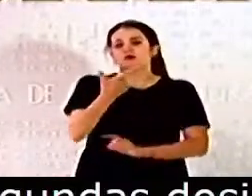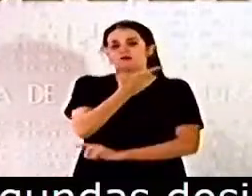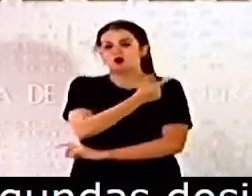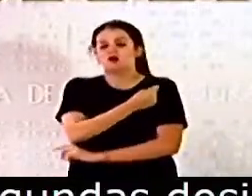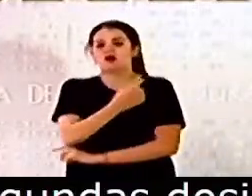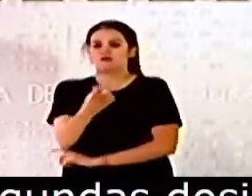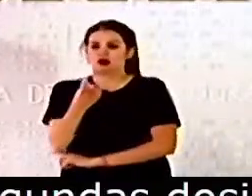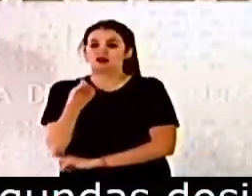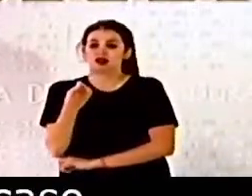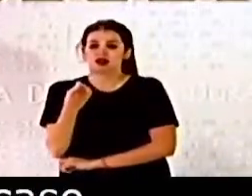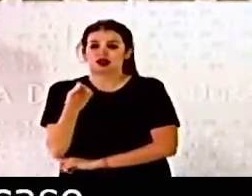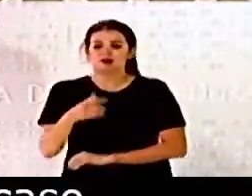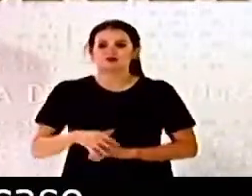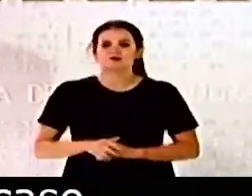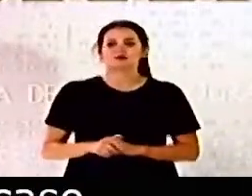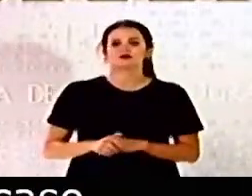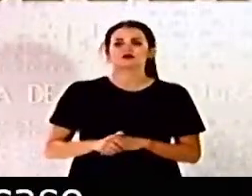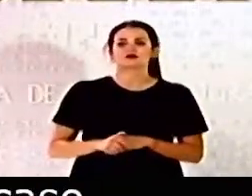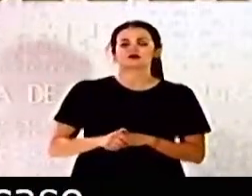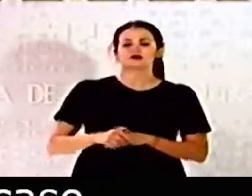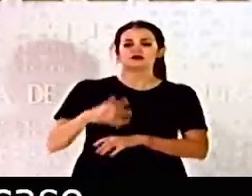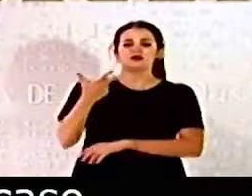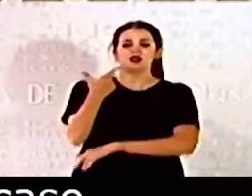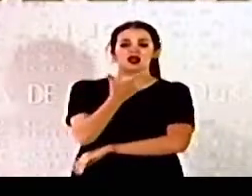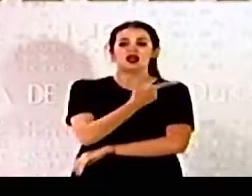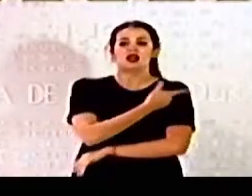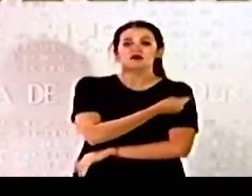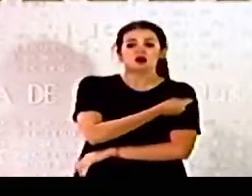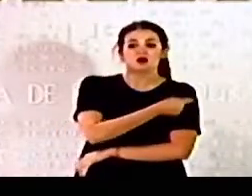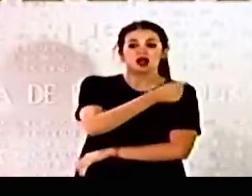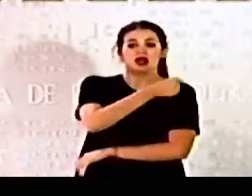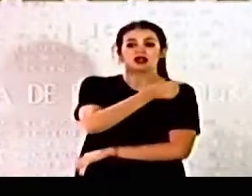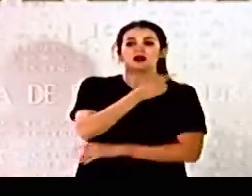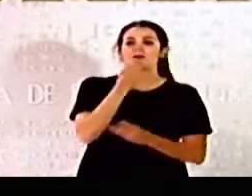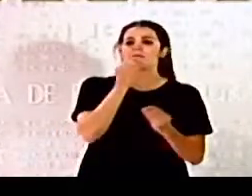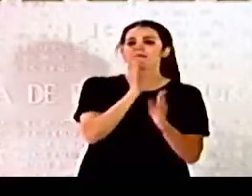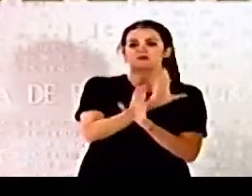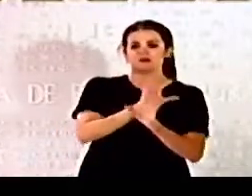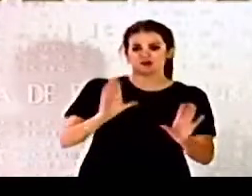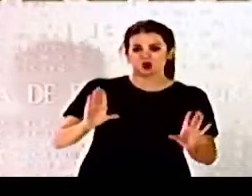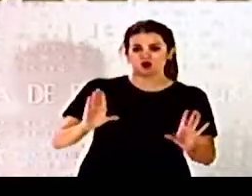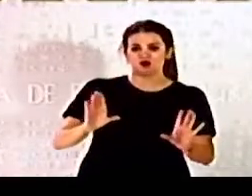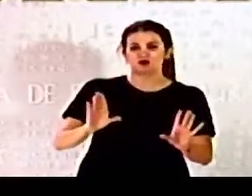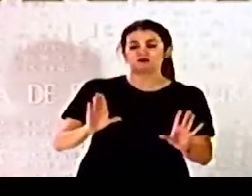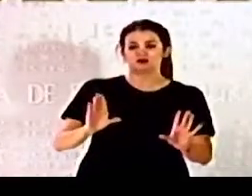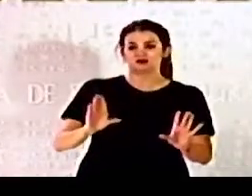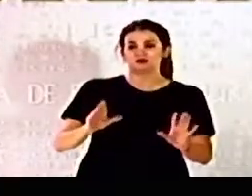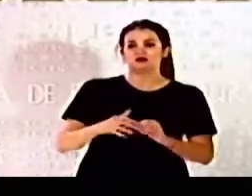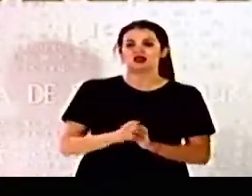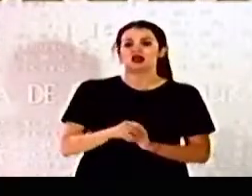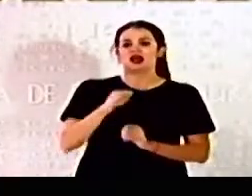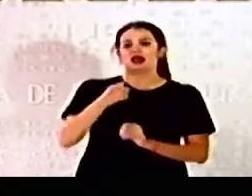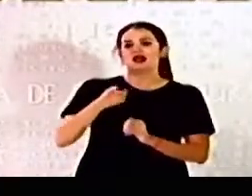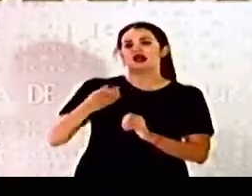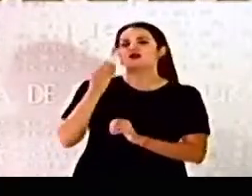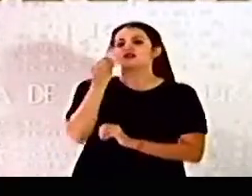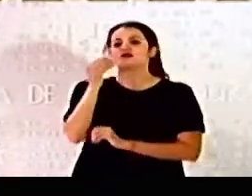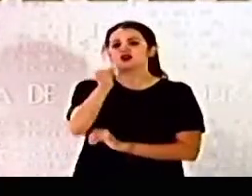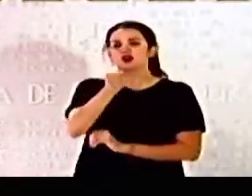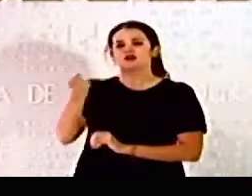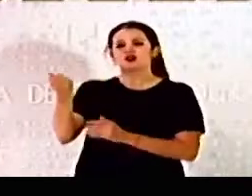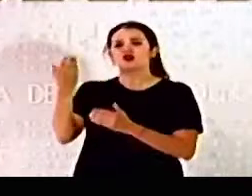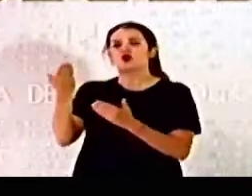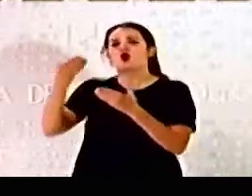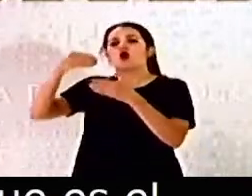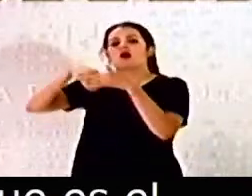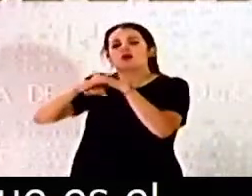Donde mejor están las vacunas es en el deltoide, que es el músculo donde se inyecta. Ahí es donde hace efecto la vacuna, no en la nevera. Por